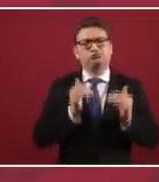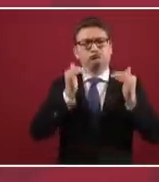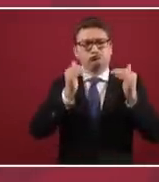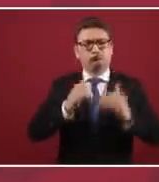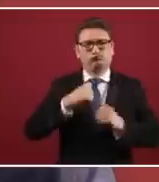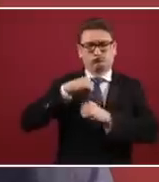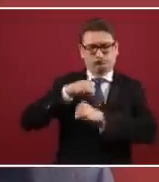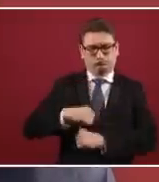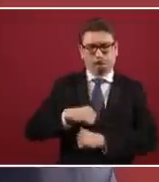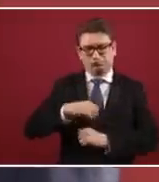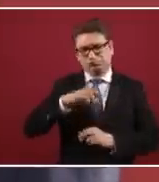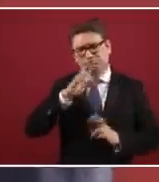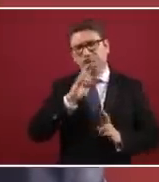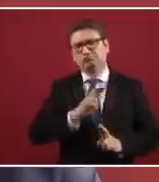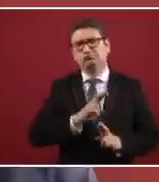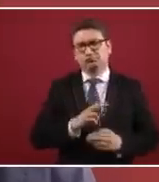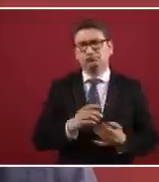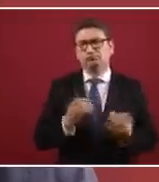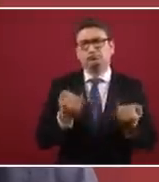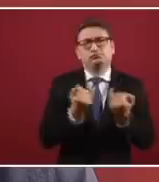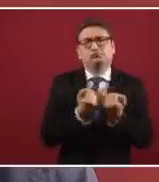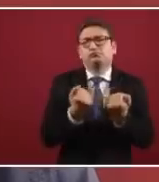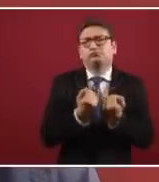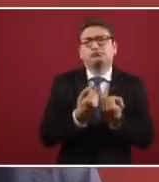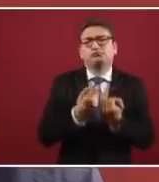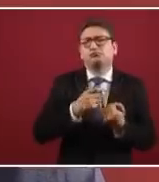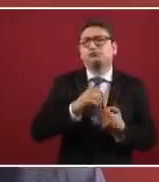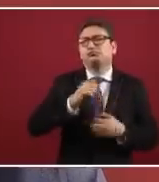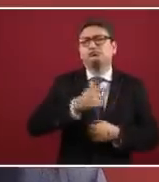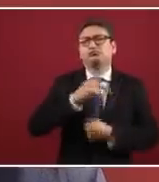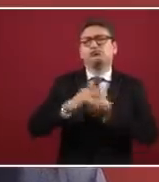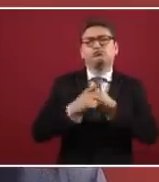Al mismo tiempo, no queremos confrontación.